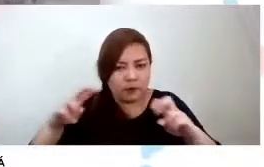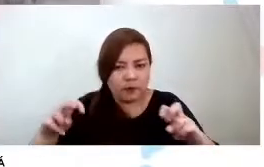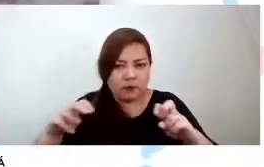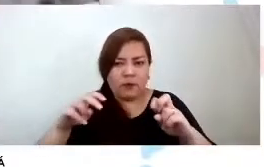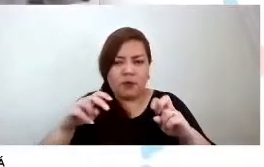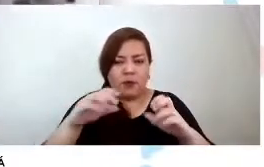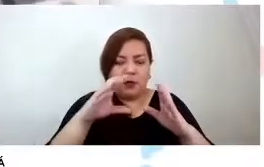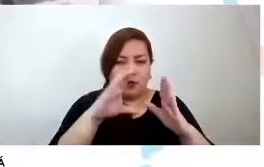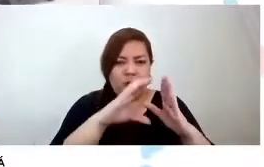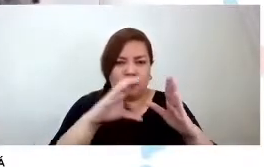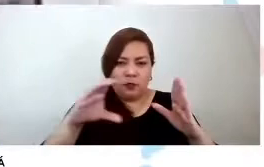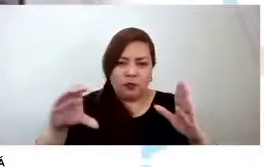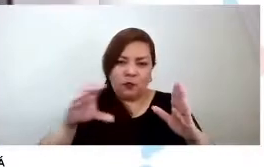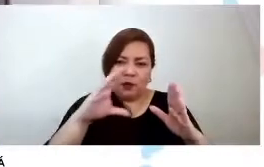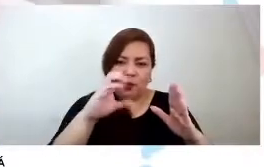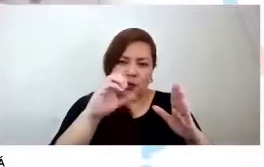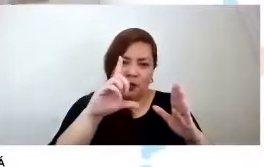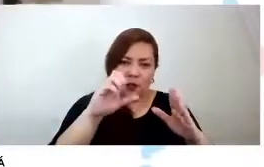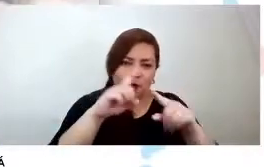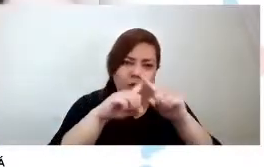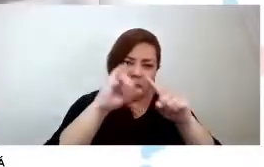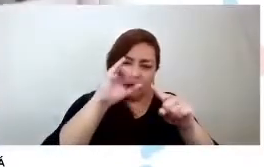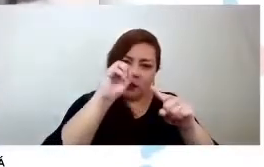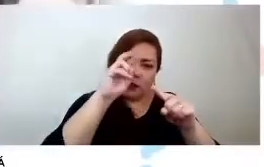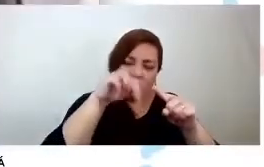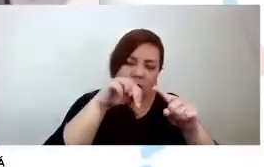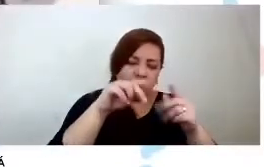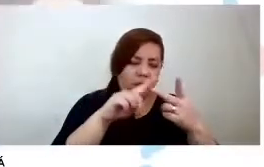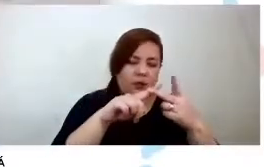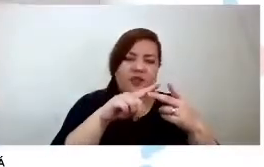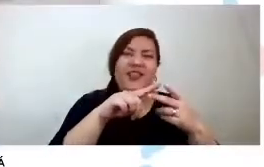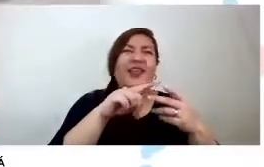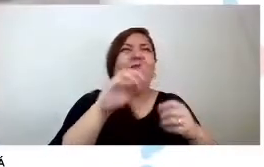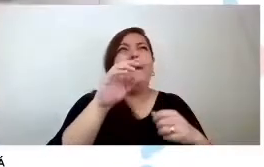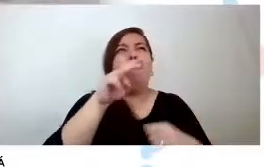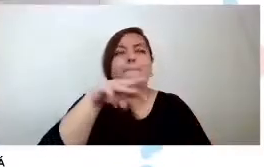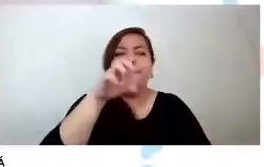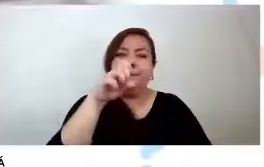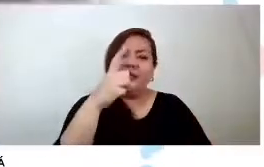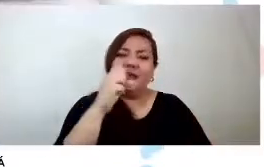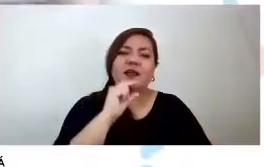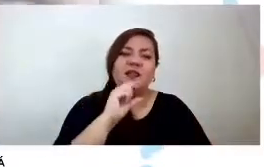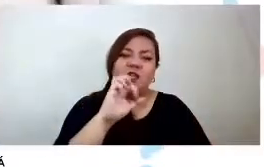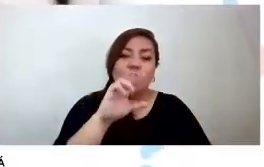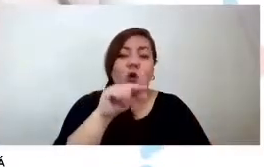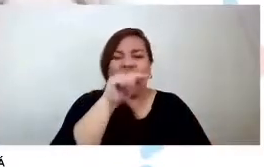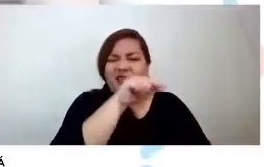que está acá en el Museo Regional, que es parte de la megafauna que